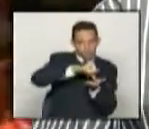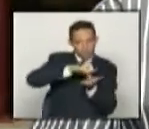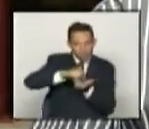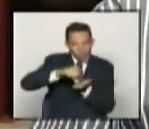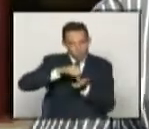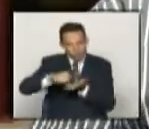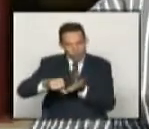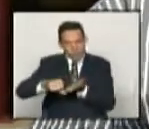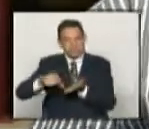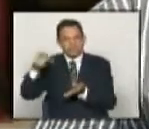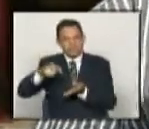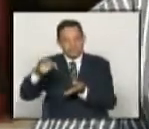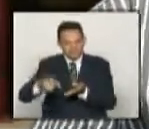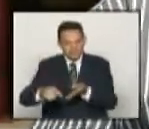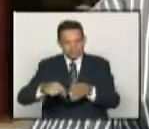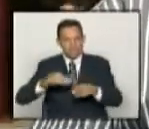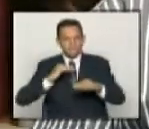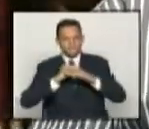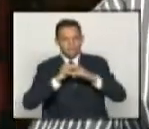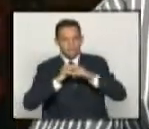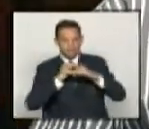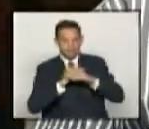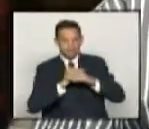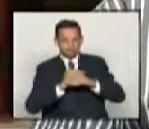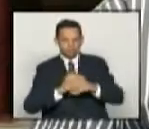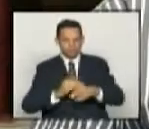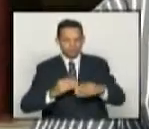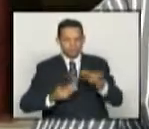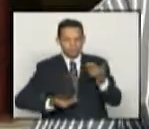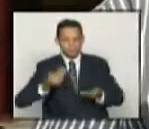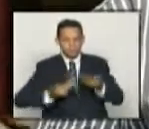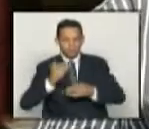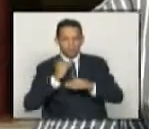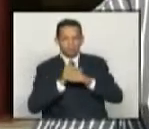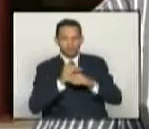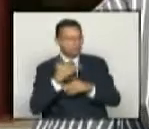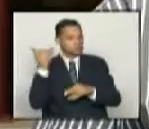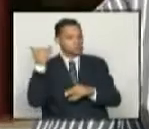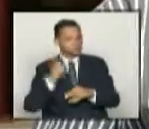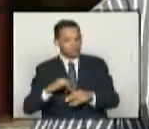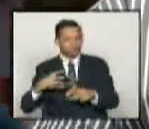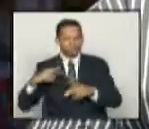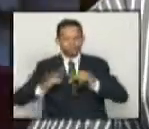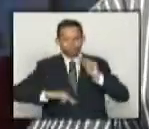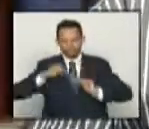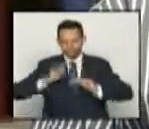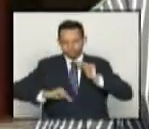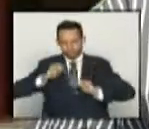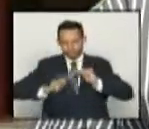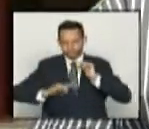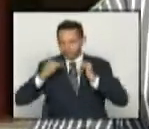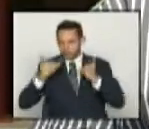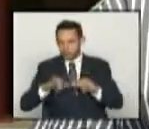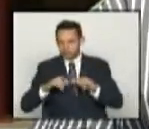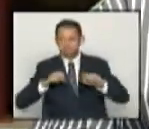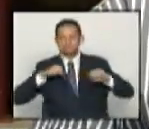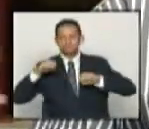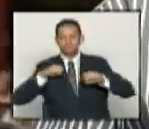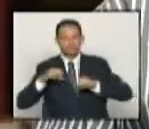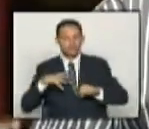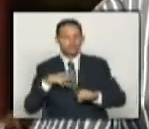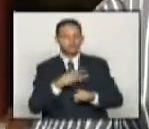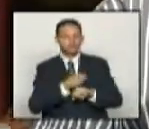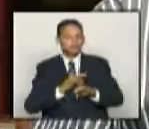en el municipio completamos un combo, ya tenemos pues el equipo completo para poder atender. Solo que también es